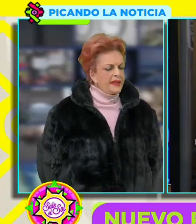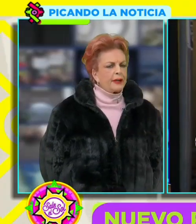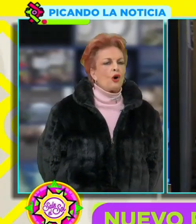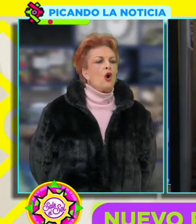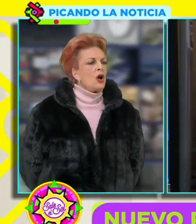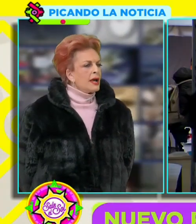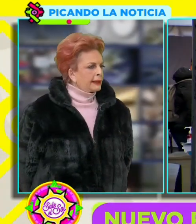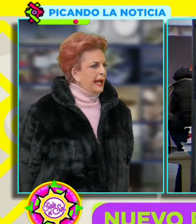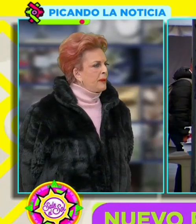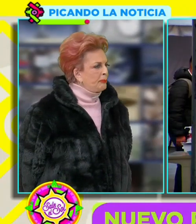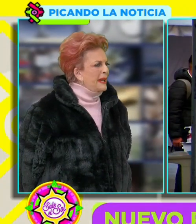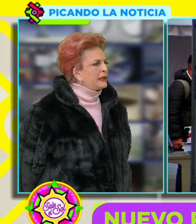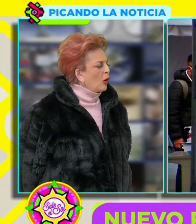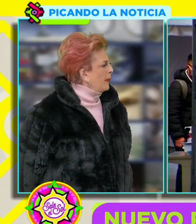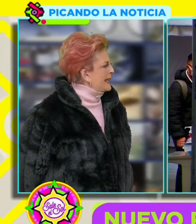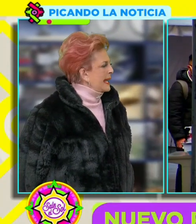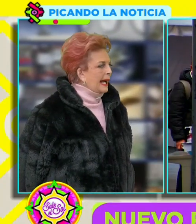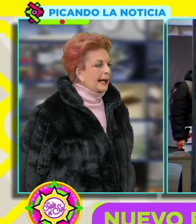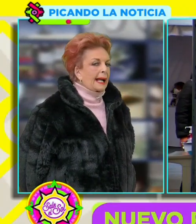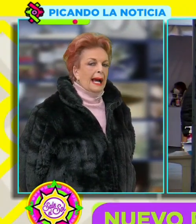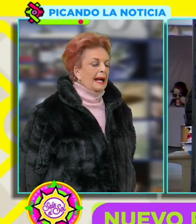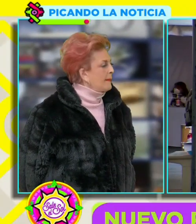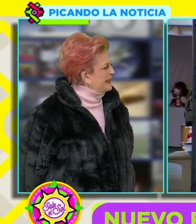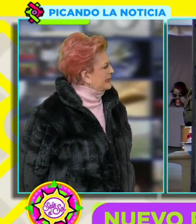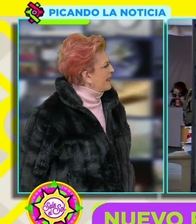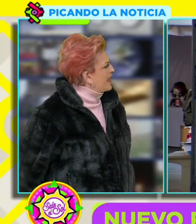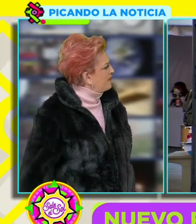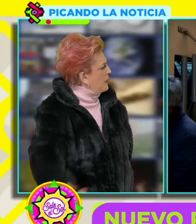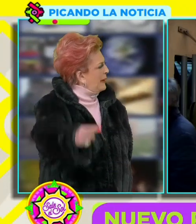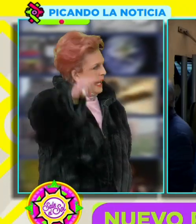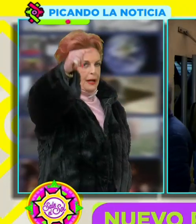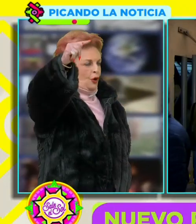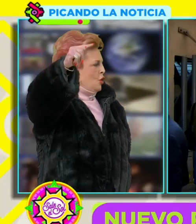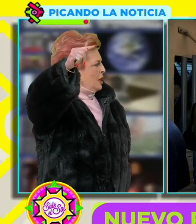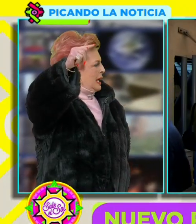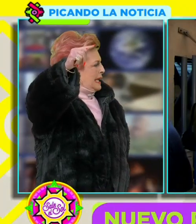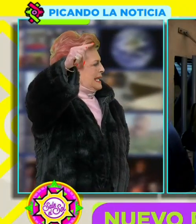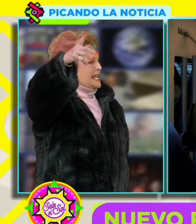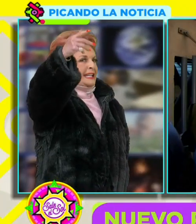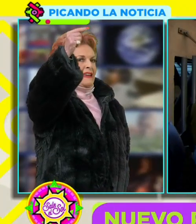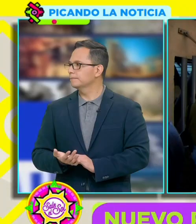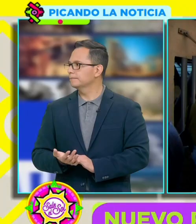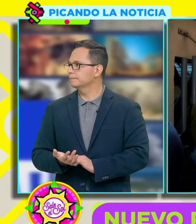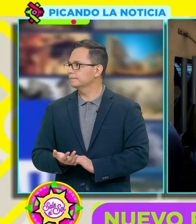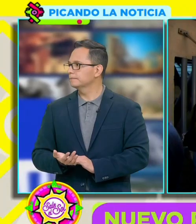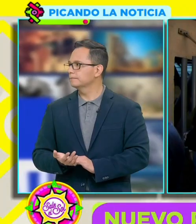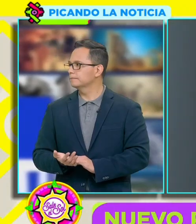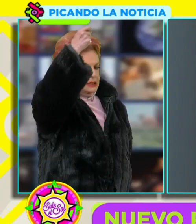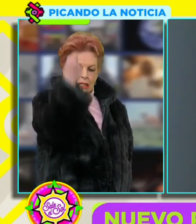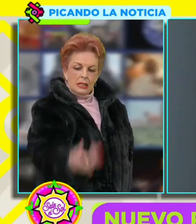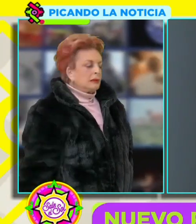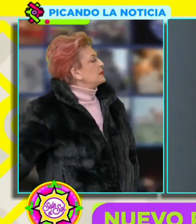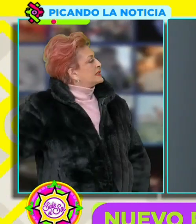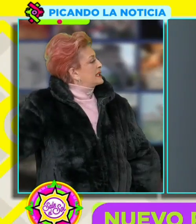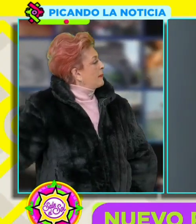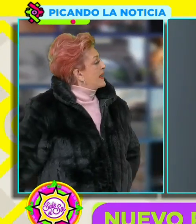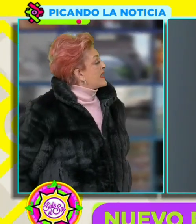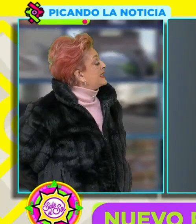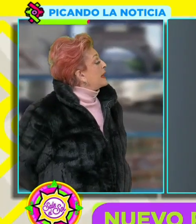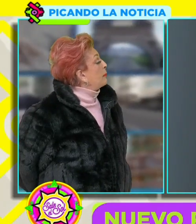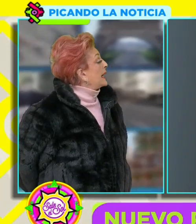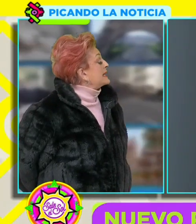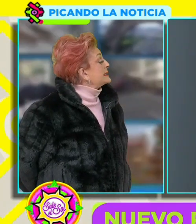alguien dijo que el pico va a llegar a la mitad de febrero y que después se